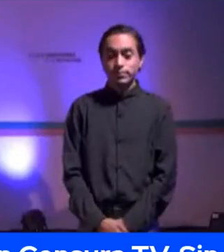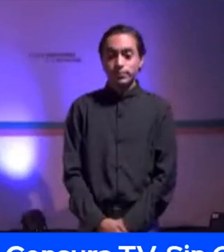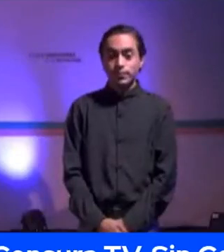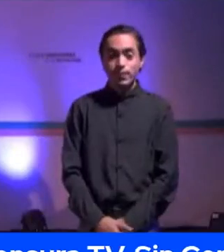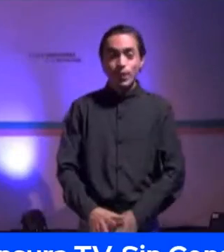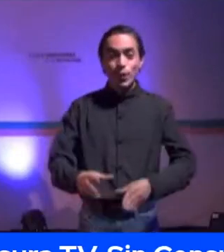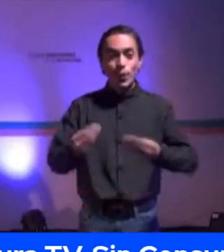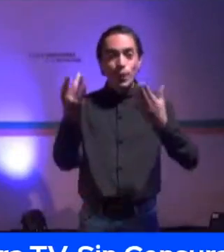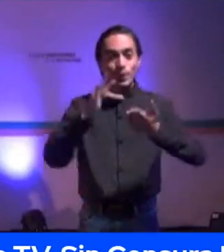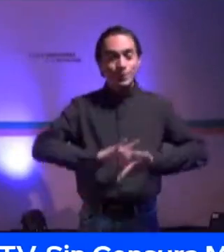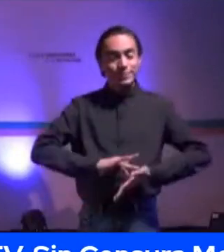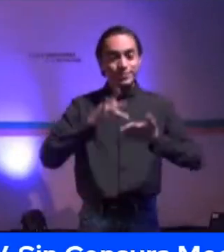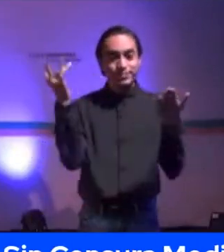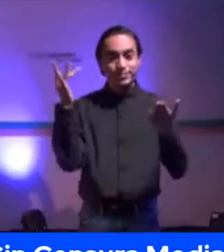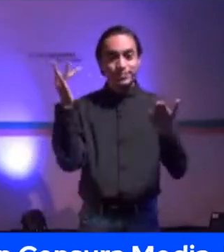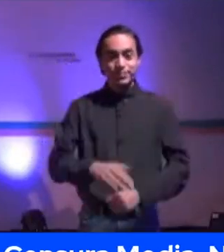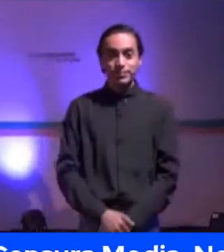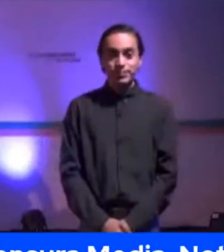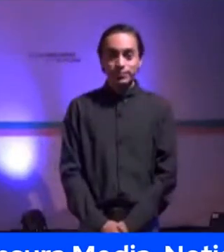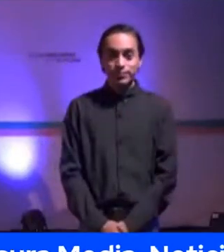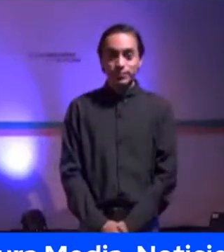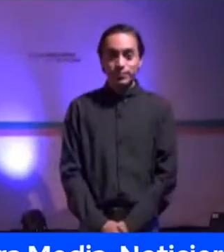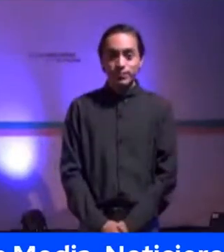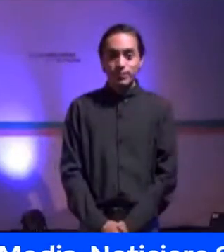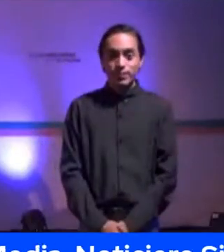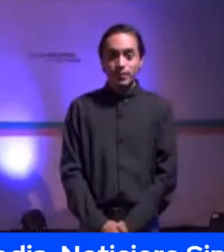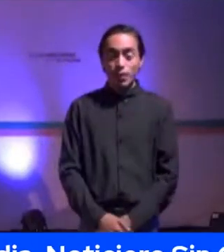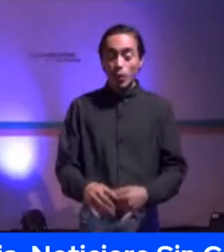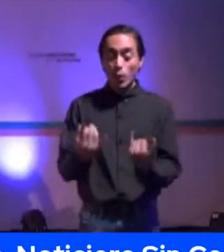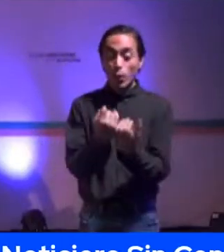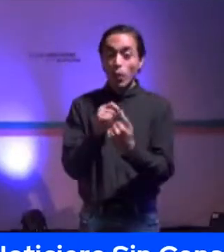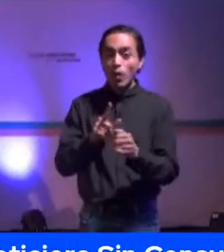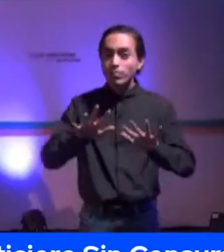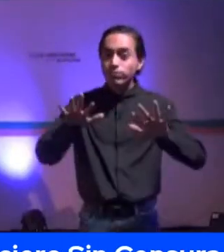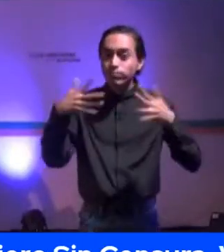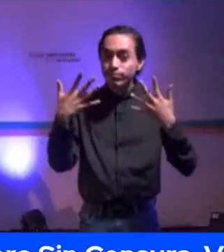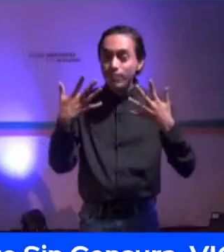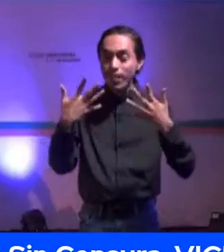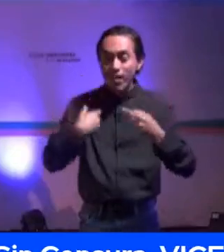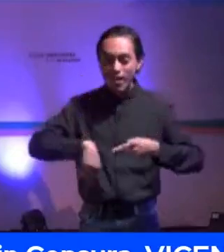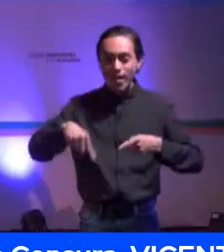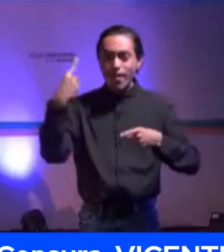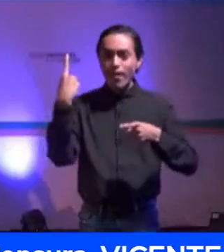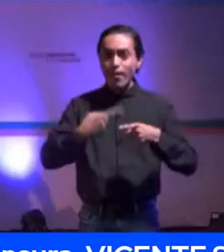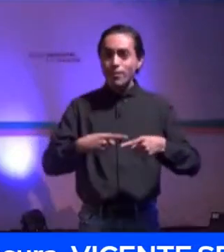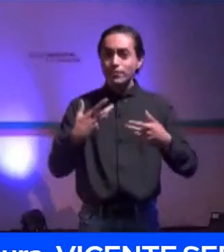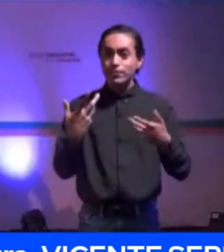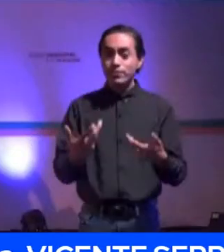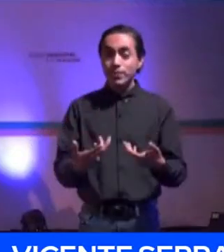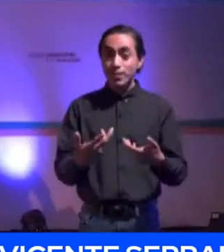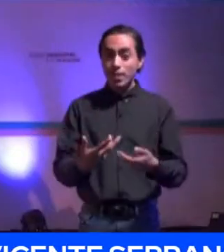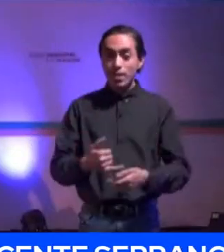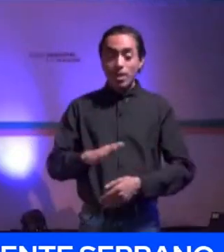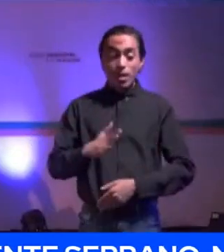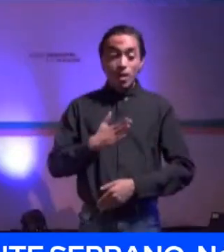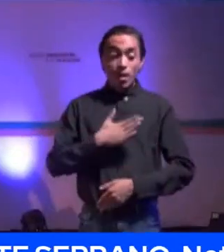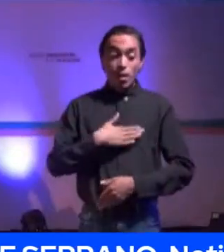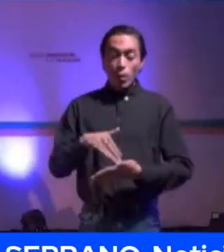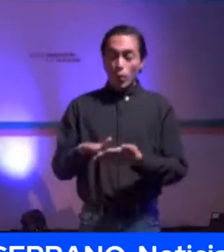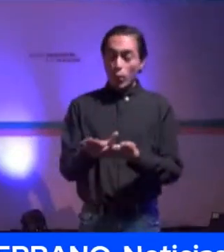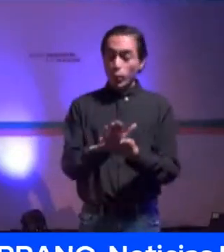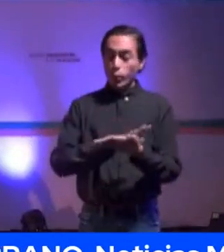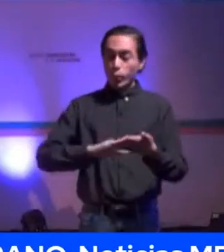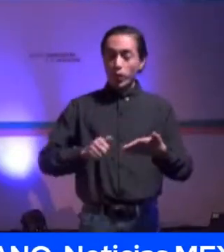Muchas gracias, querida Meme. Démosle un fuerte aplauso al que, desde mi humilde juicio,